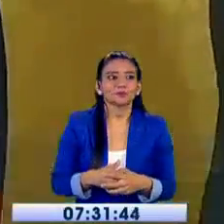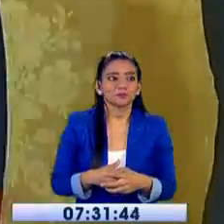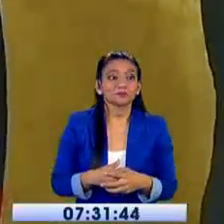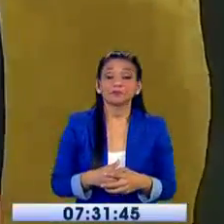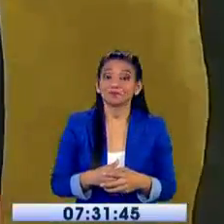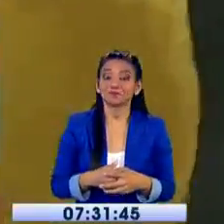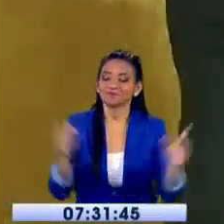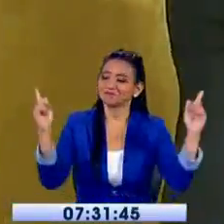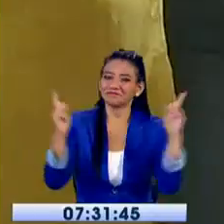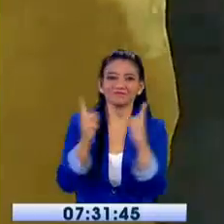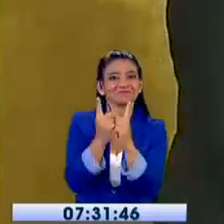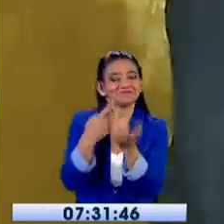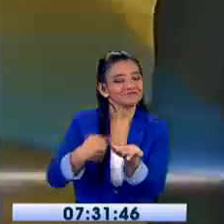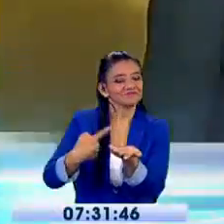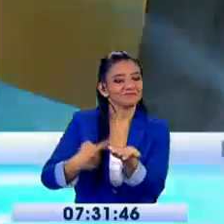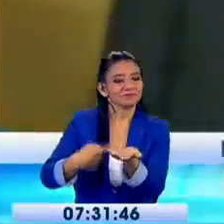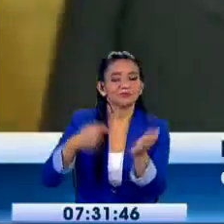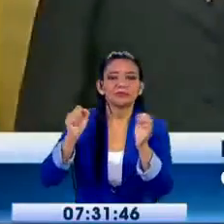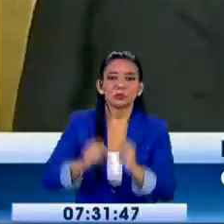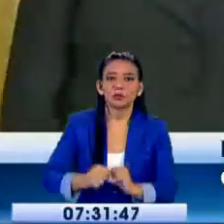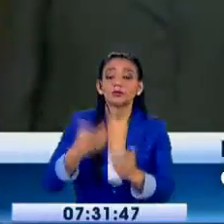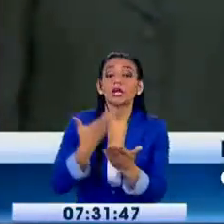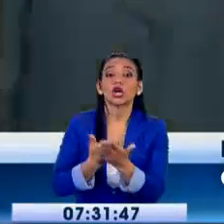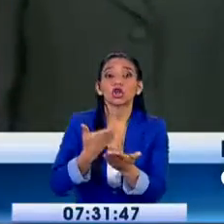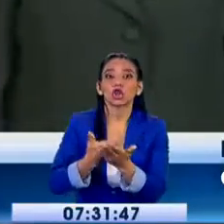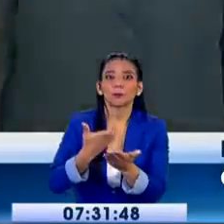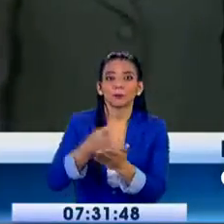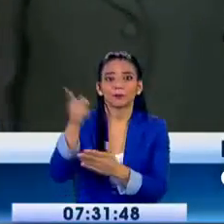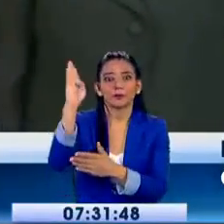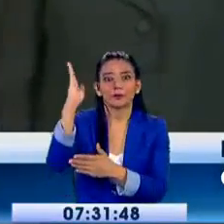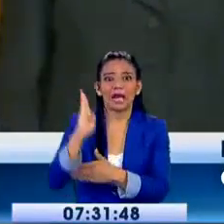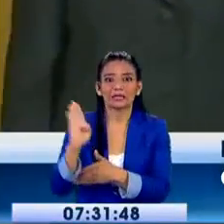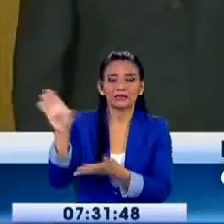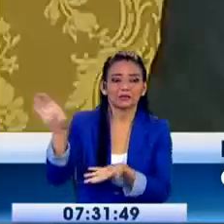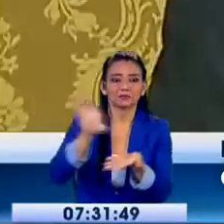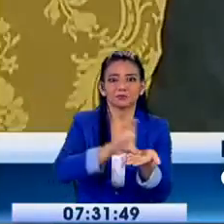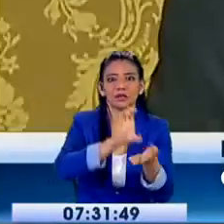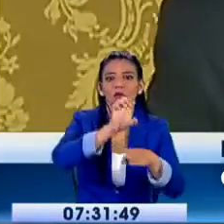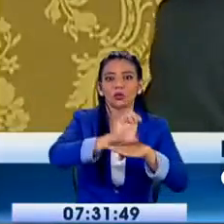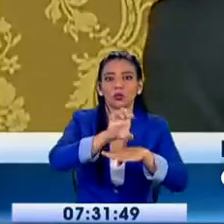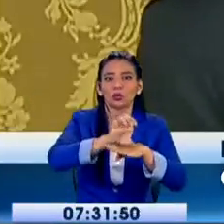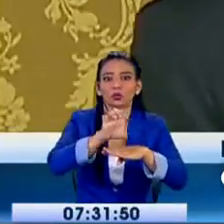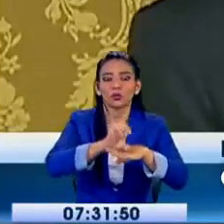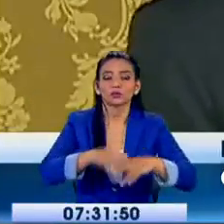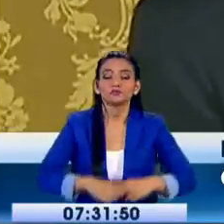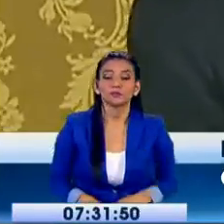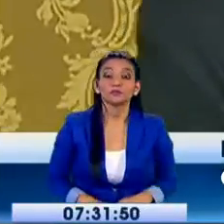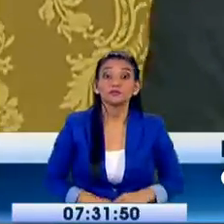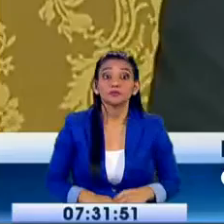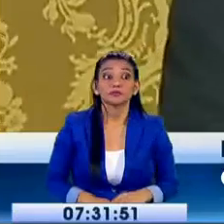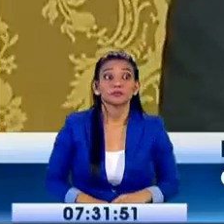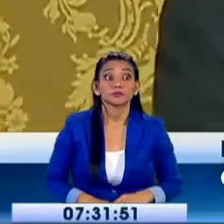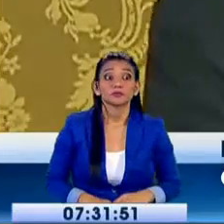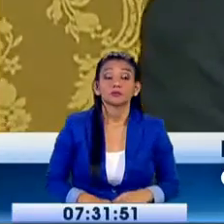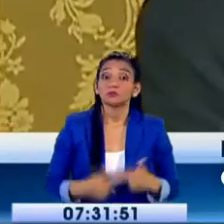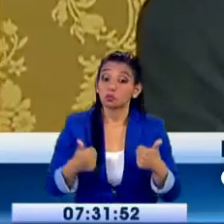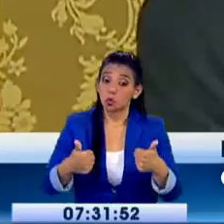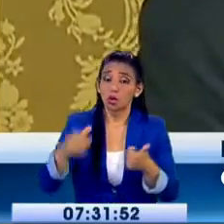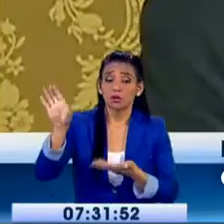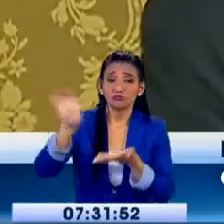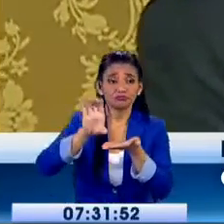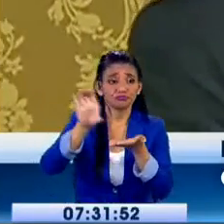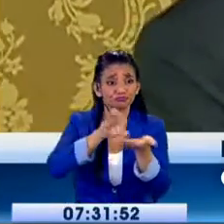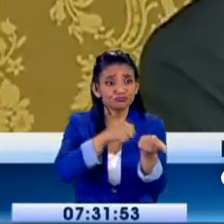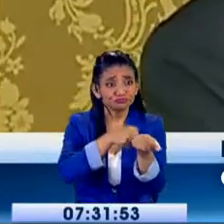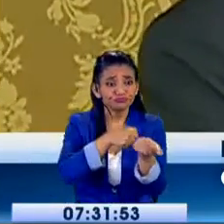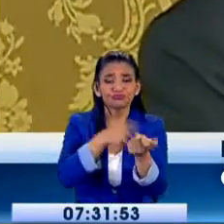que facilitaría financiamiento económico desde Brasil hacia Ecuador. Pero en caso de que tengamos líneas de financiamiento, pues se